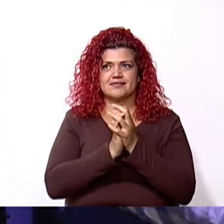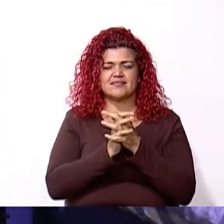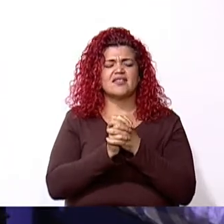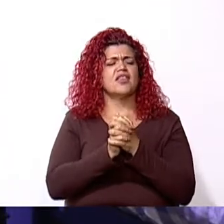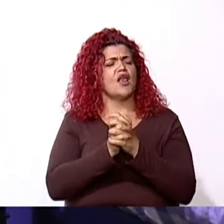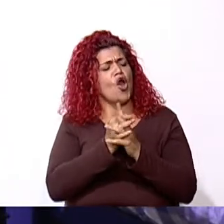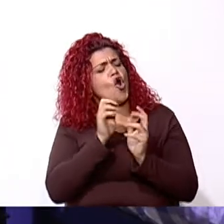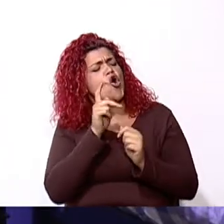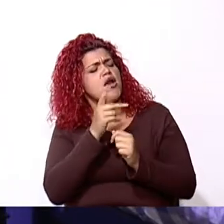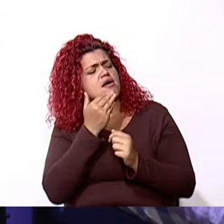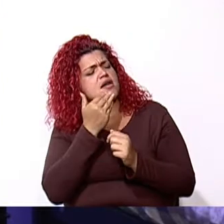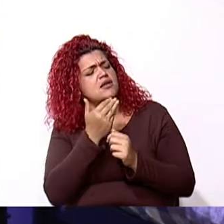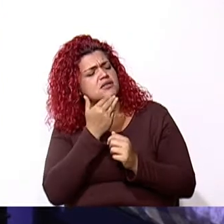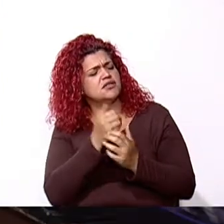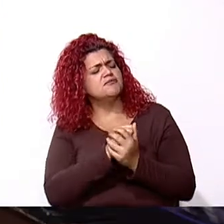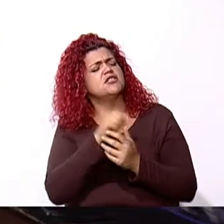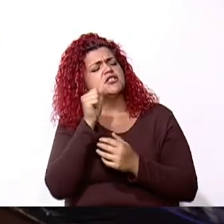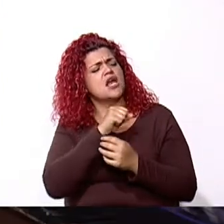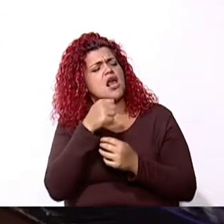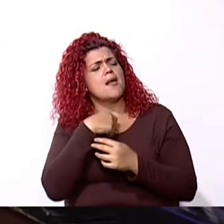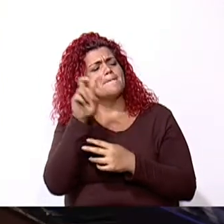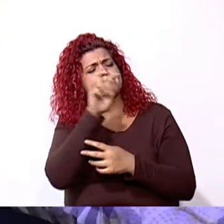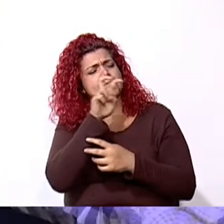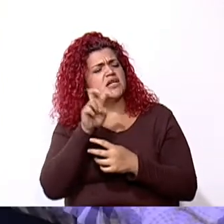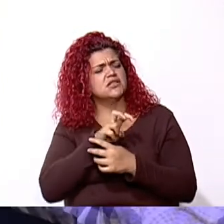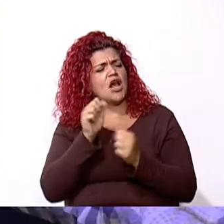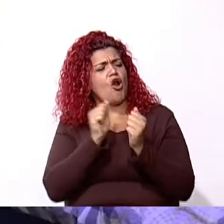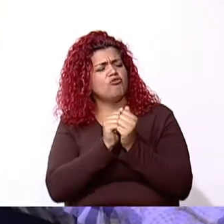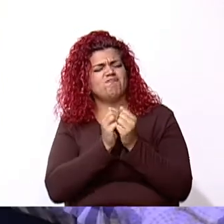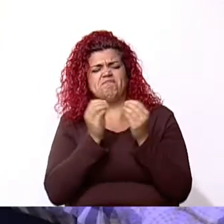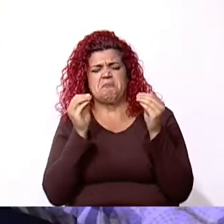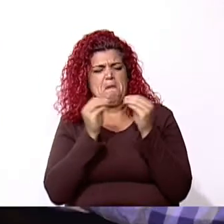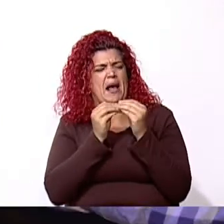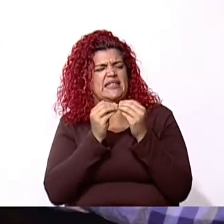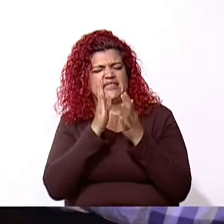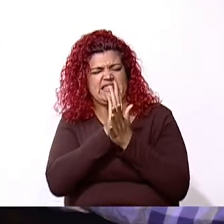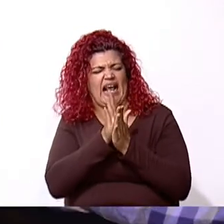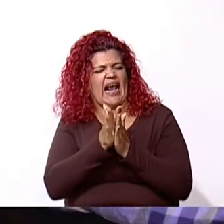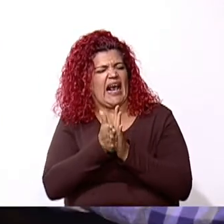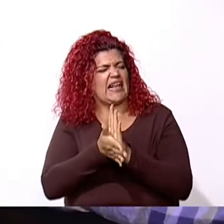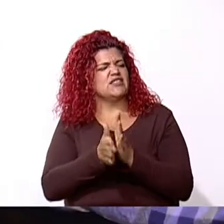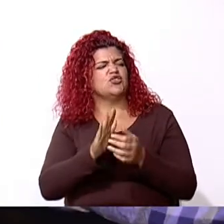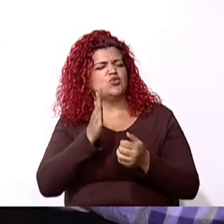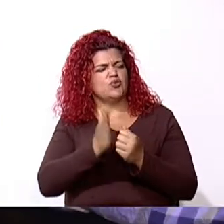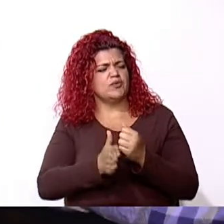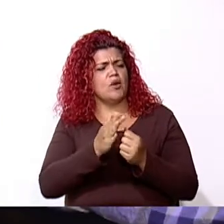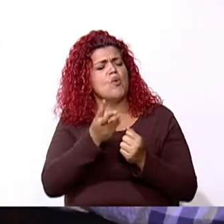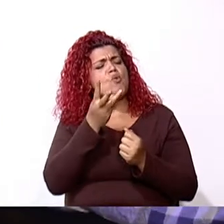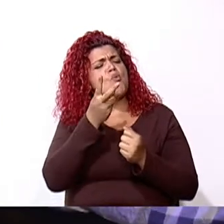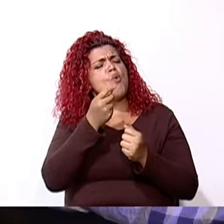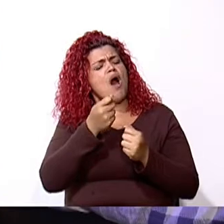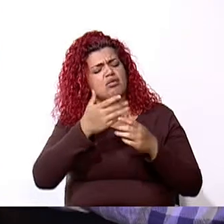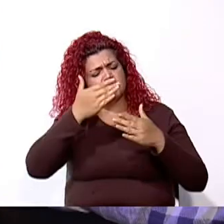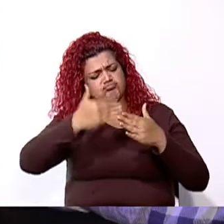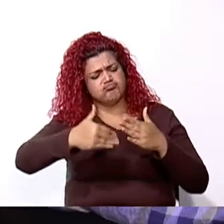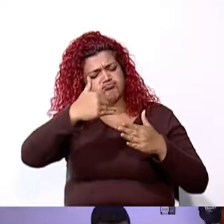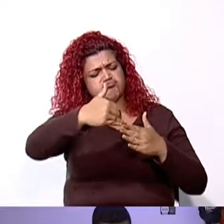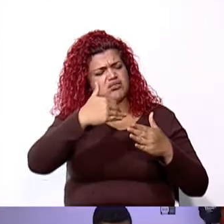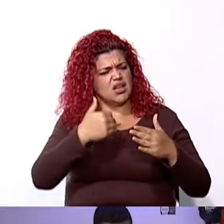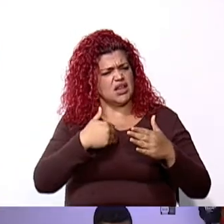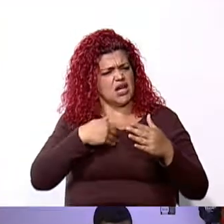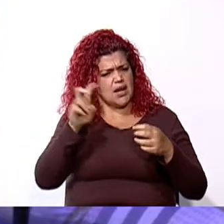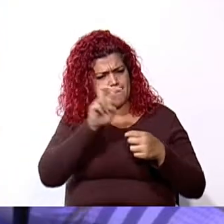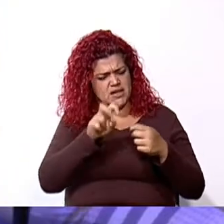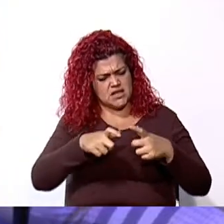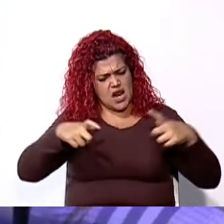Ok, gracias. Sí, la pizza con extra queso, por favor. ¿Cuántos pedazos trae la pizza grande, don Roy?